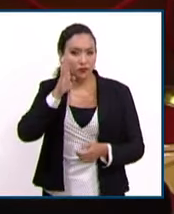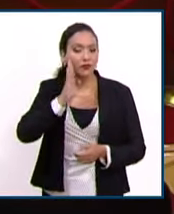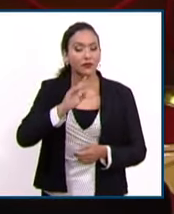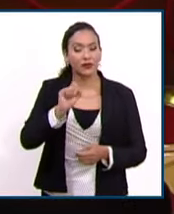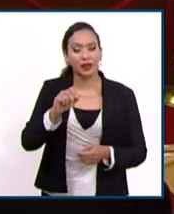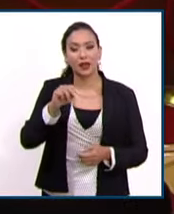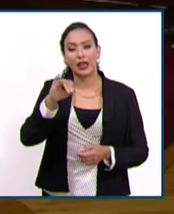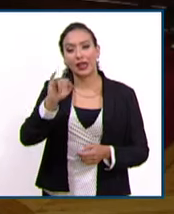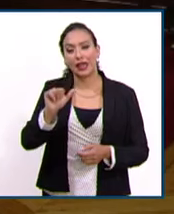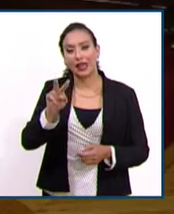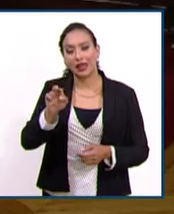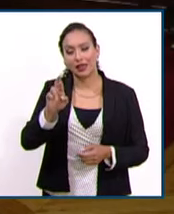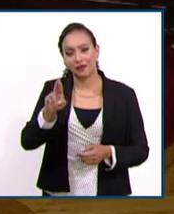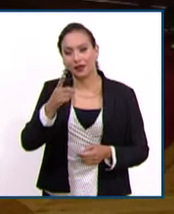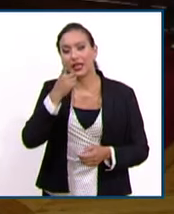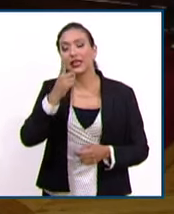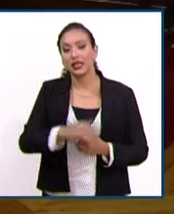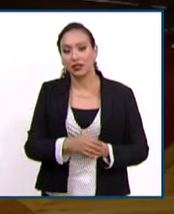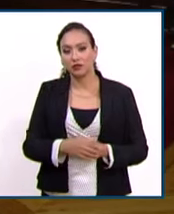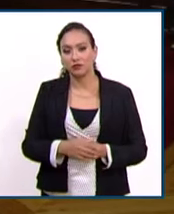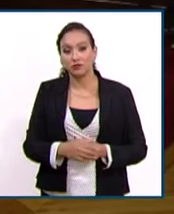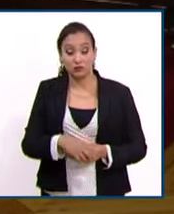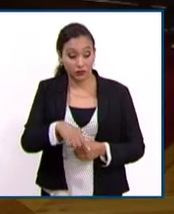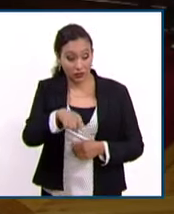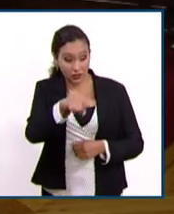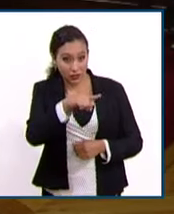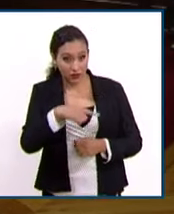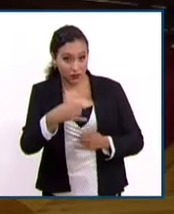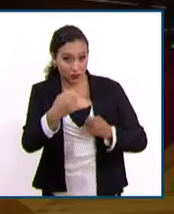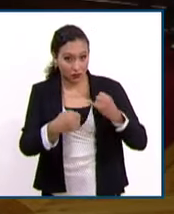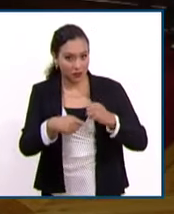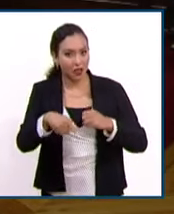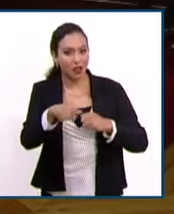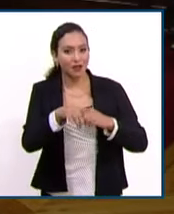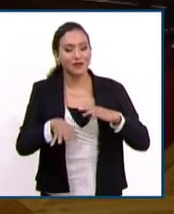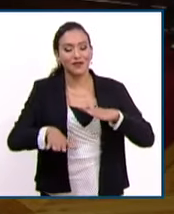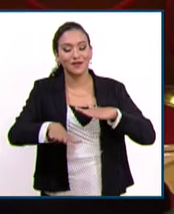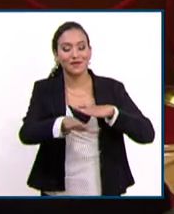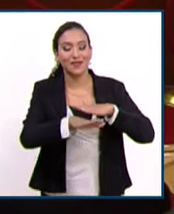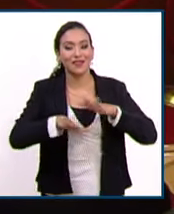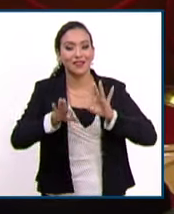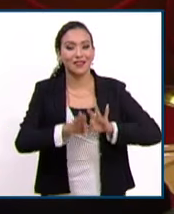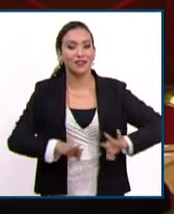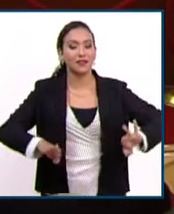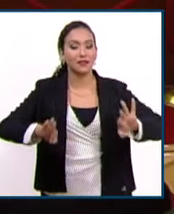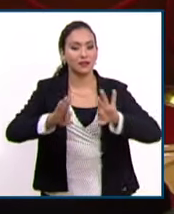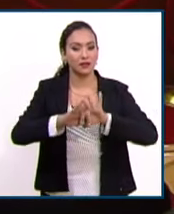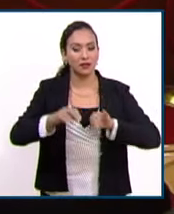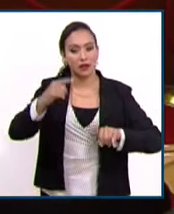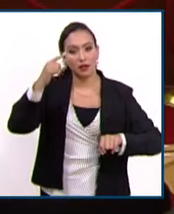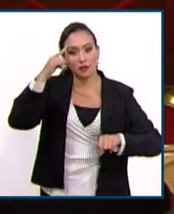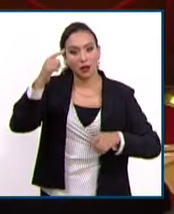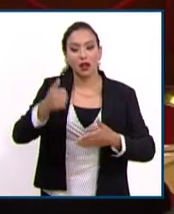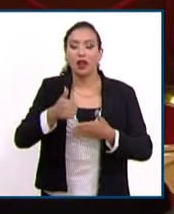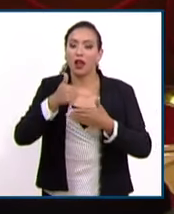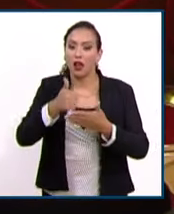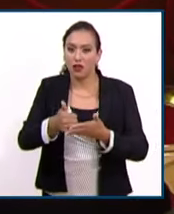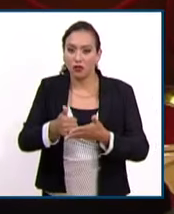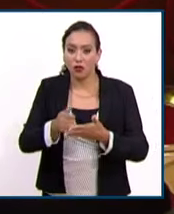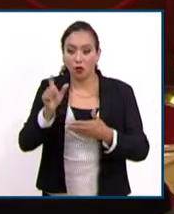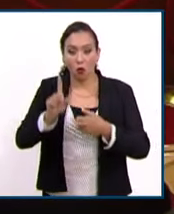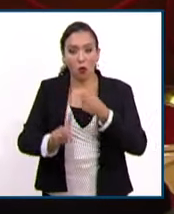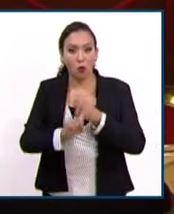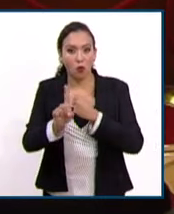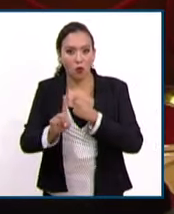Lainez Potisek les dijo que son los cimientos o las raíces del Poder Judicial de la Federación que permiten hacer frente a las